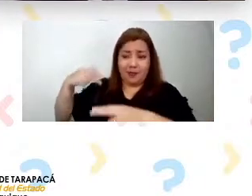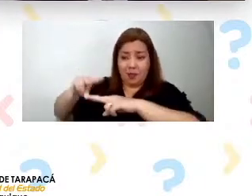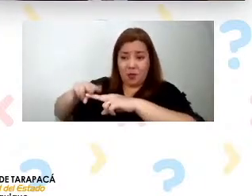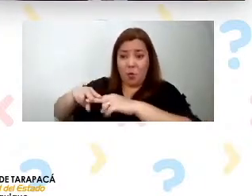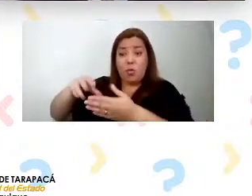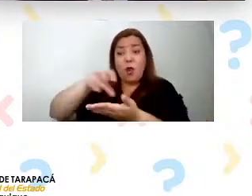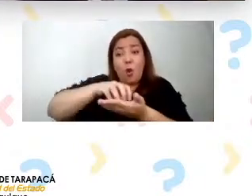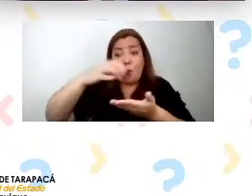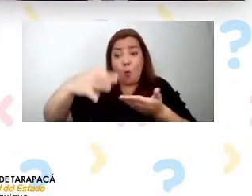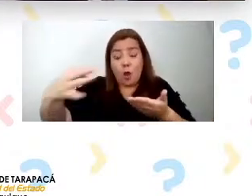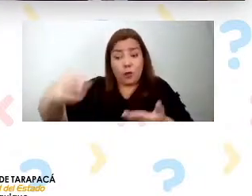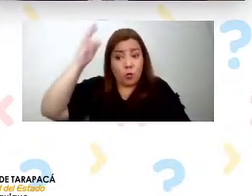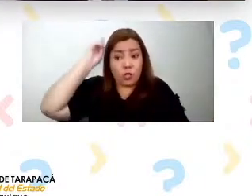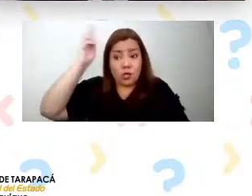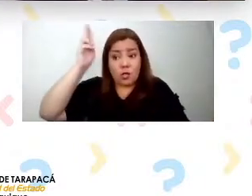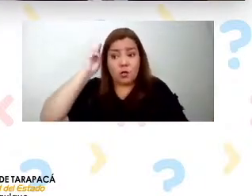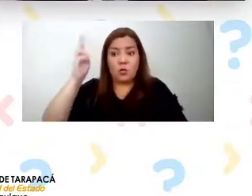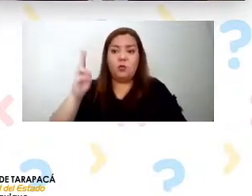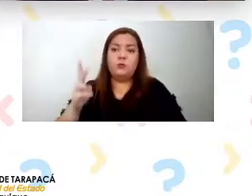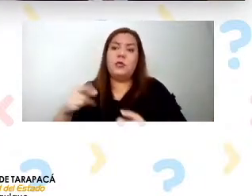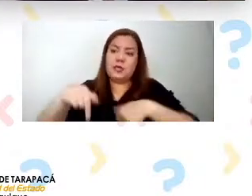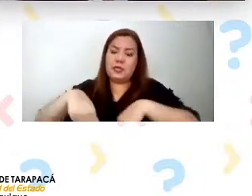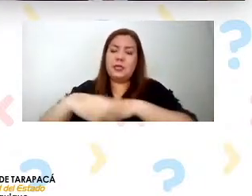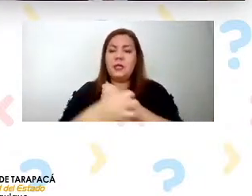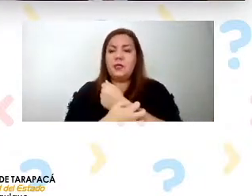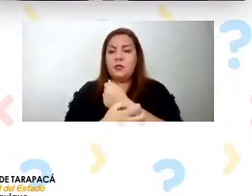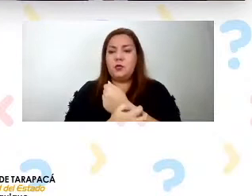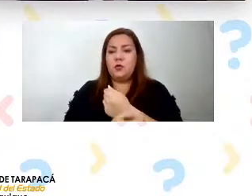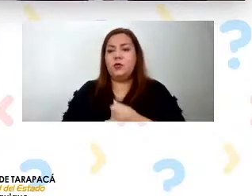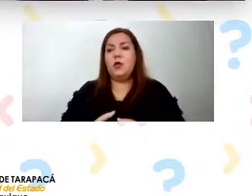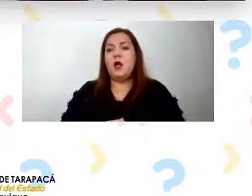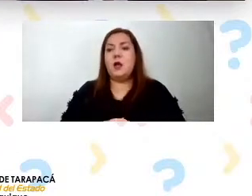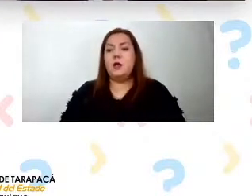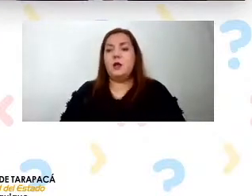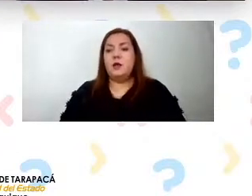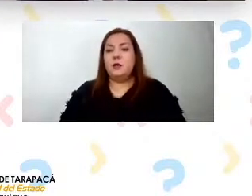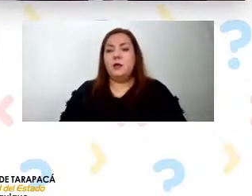la región en relación al recurso hídrico.